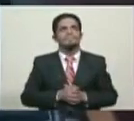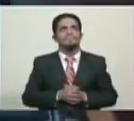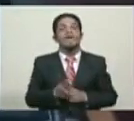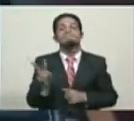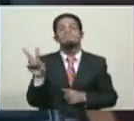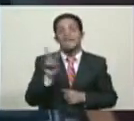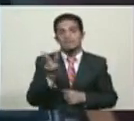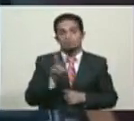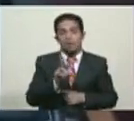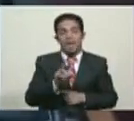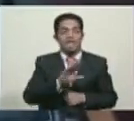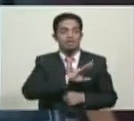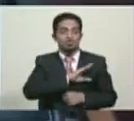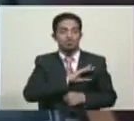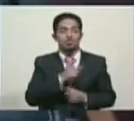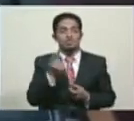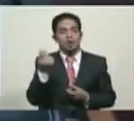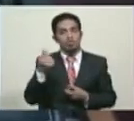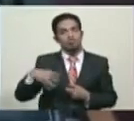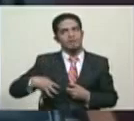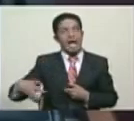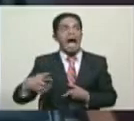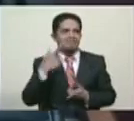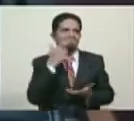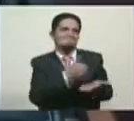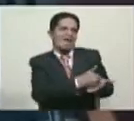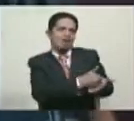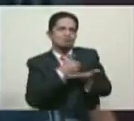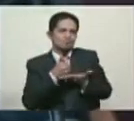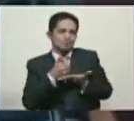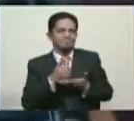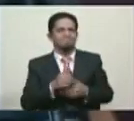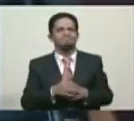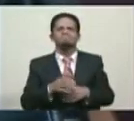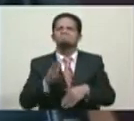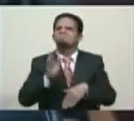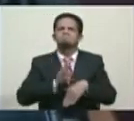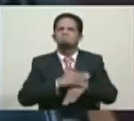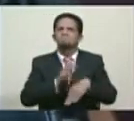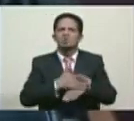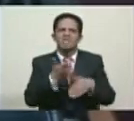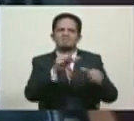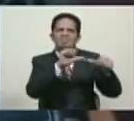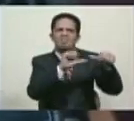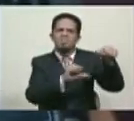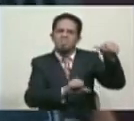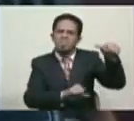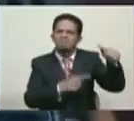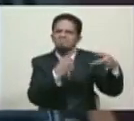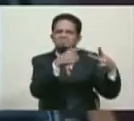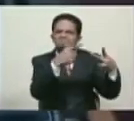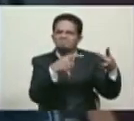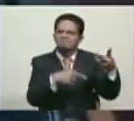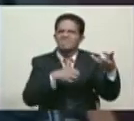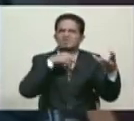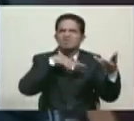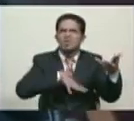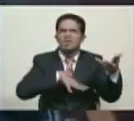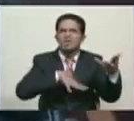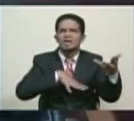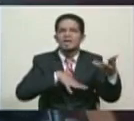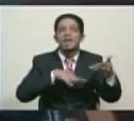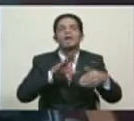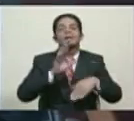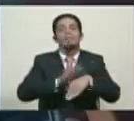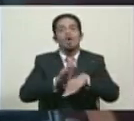y sus recursos, su tabla de salvación. ¿Por qué hago referencia a estos hechos históricos? Porque Hugo